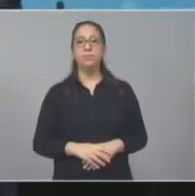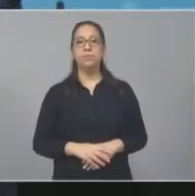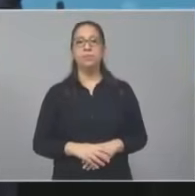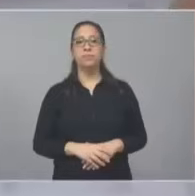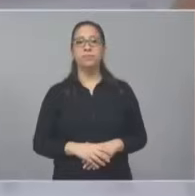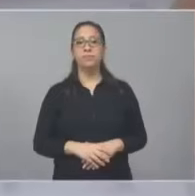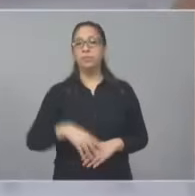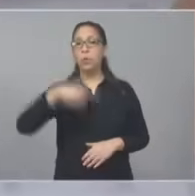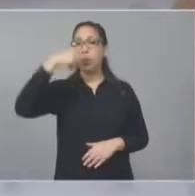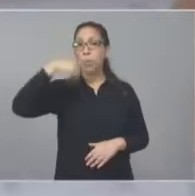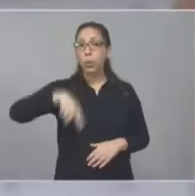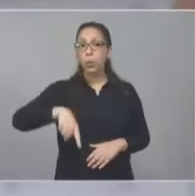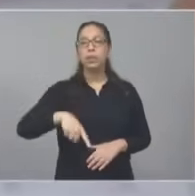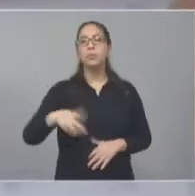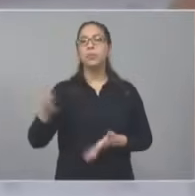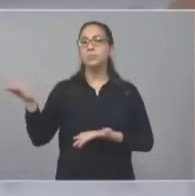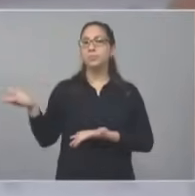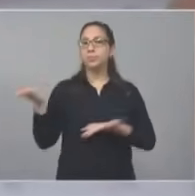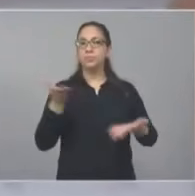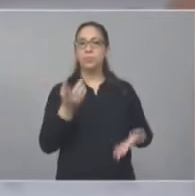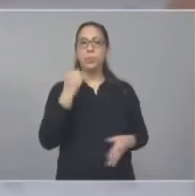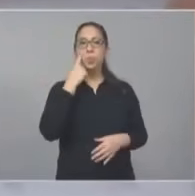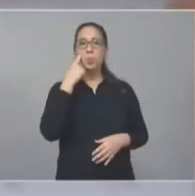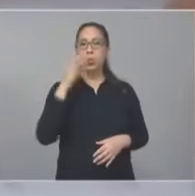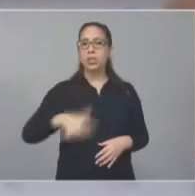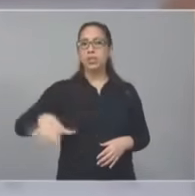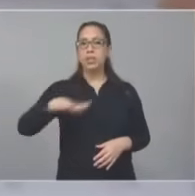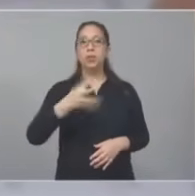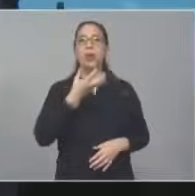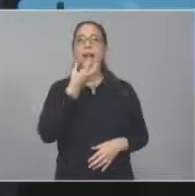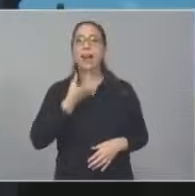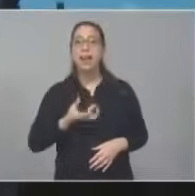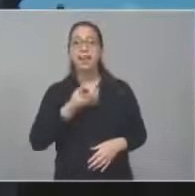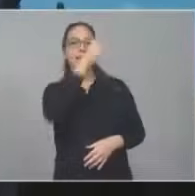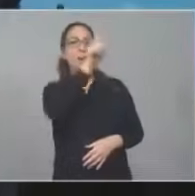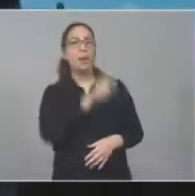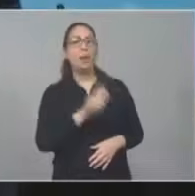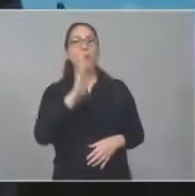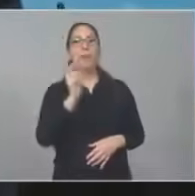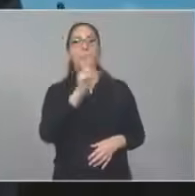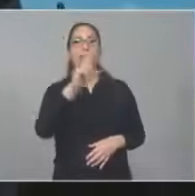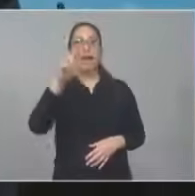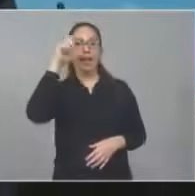Y por último vamos a invitar al municipio de Villa Gesell, Gustavo Barrera.